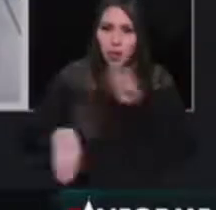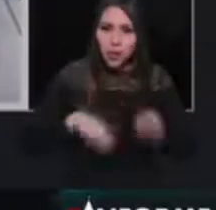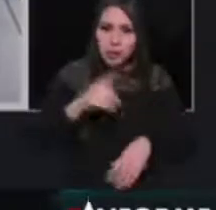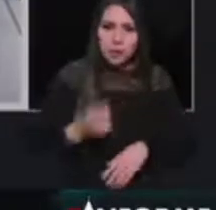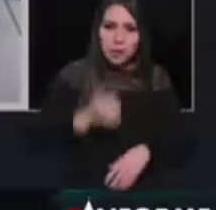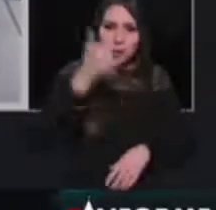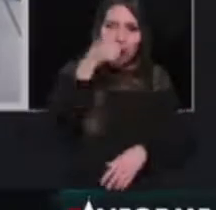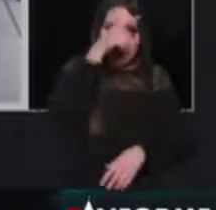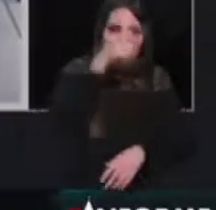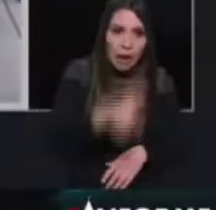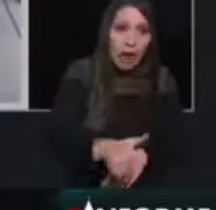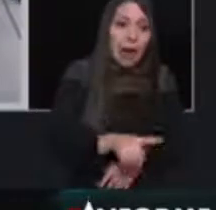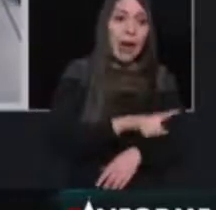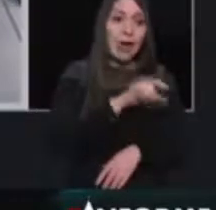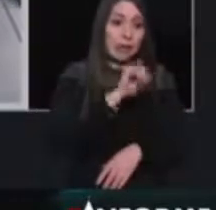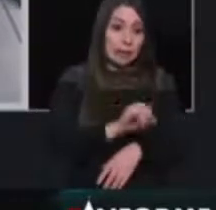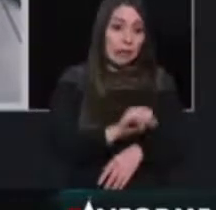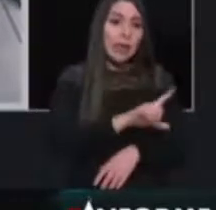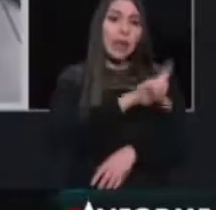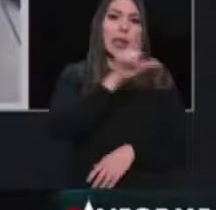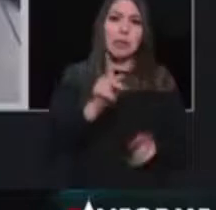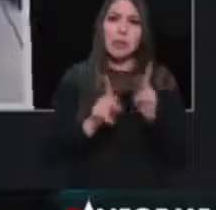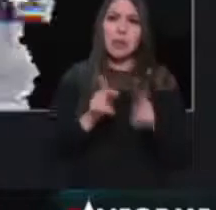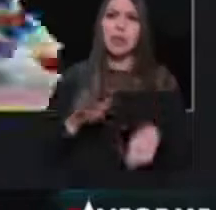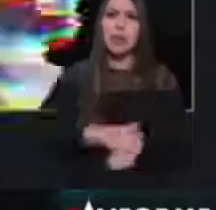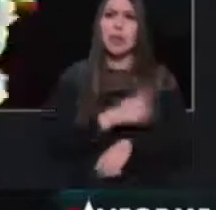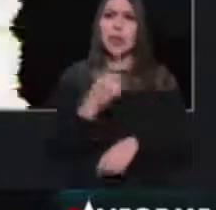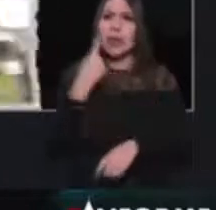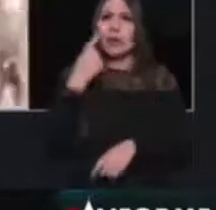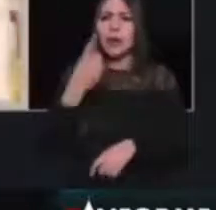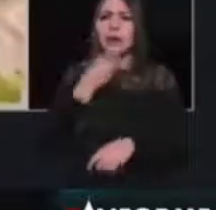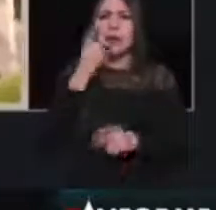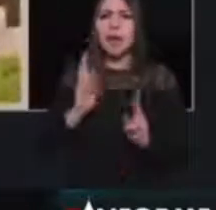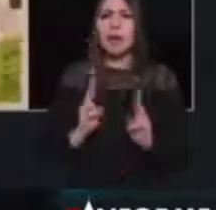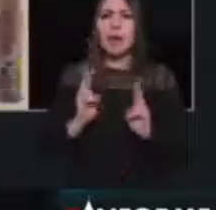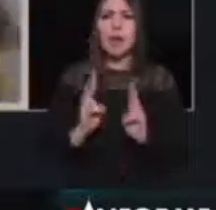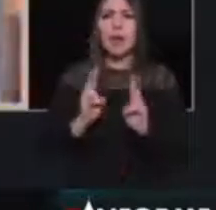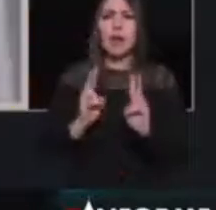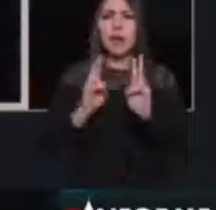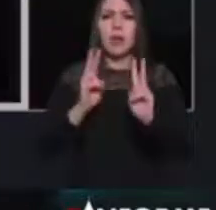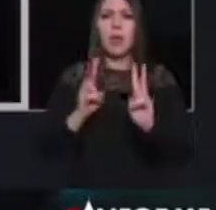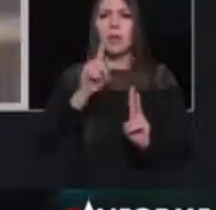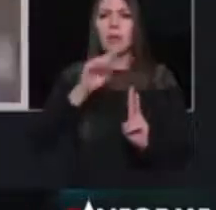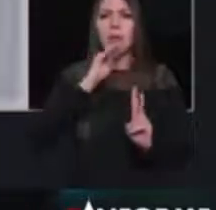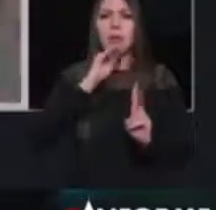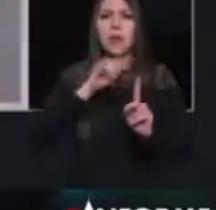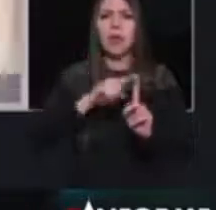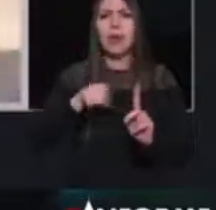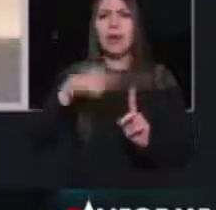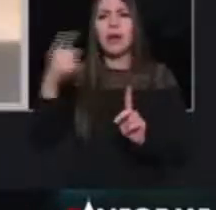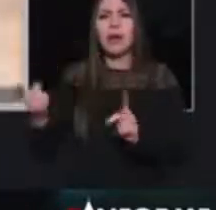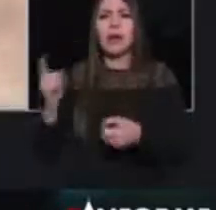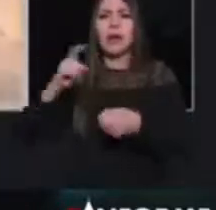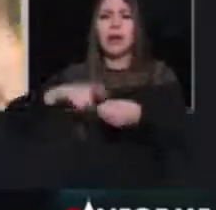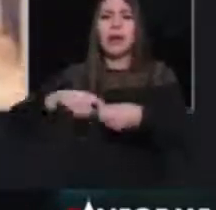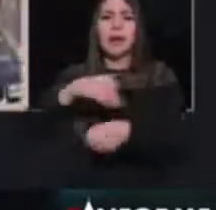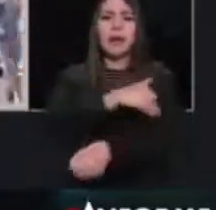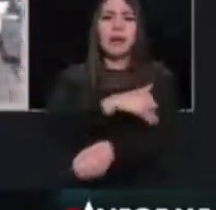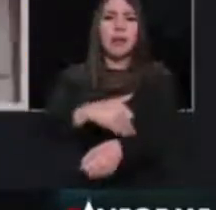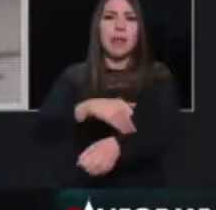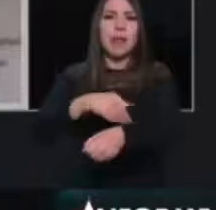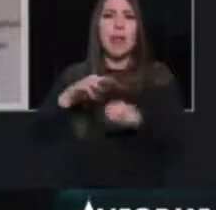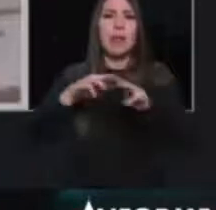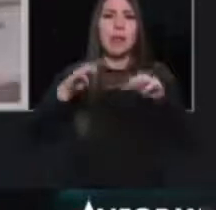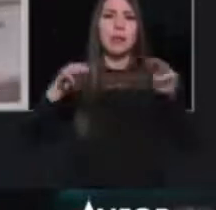extraoficial es que sería, pues era el funeral o el velorio de la madre de uno de los integrantes de la familia michoacana y que habrían